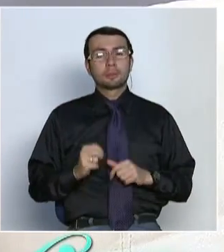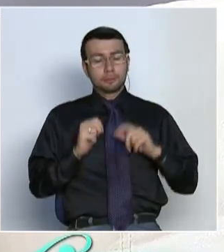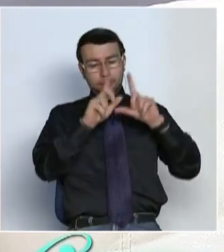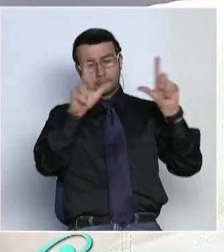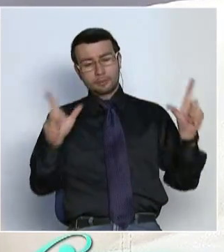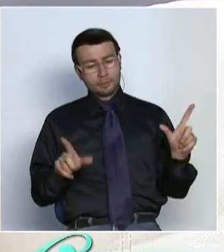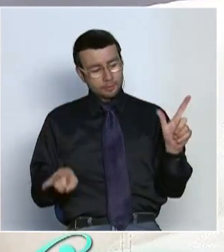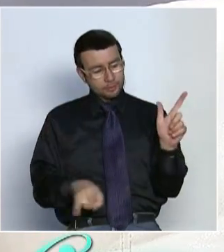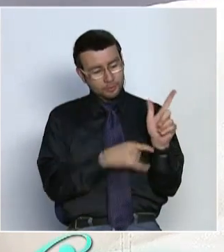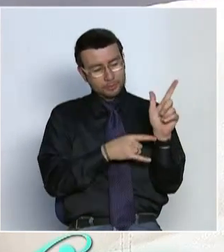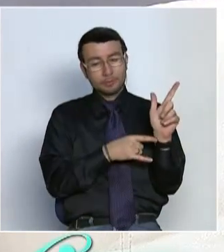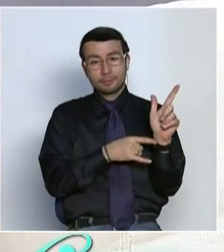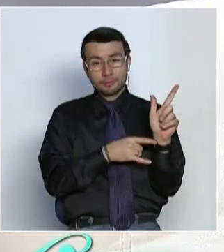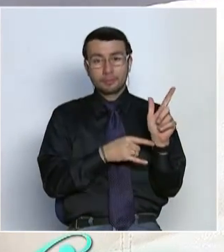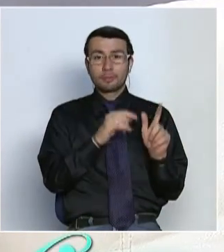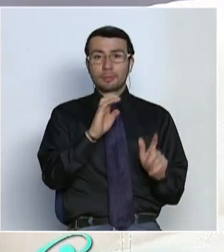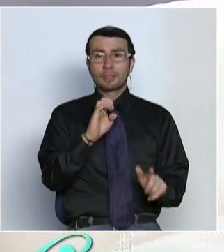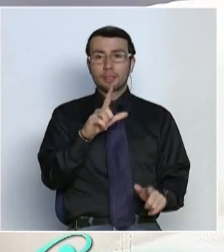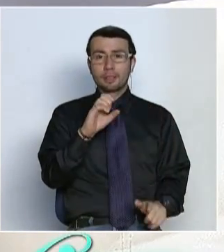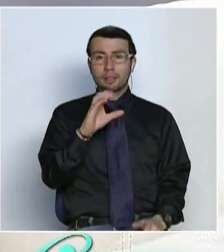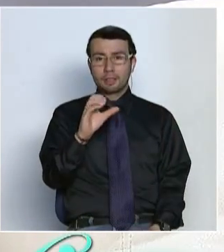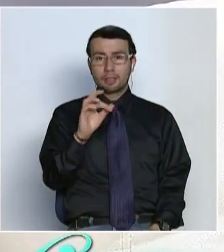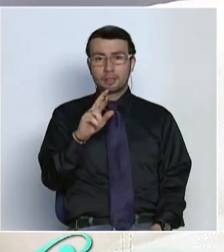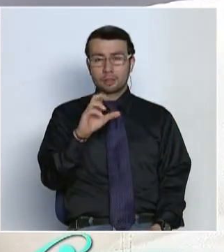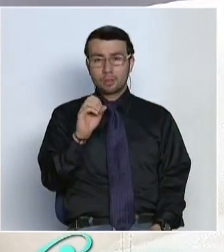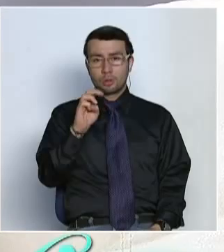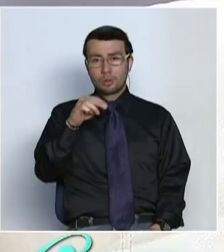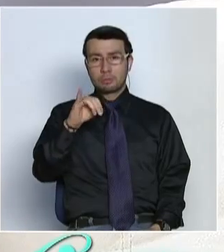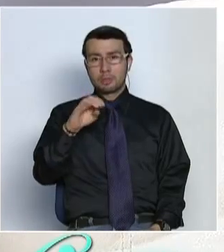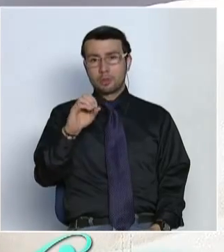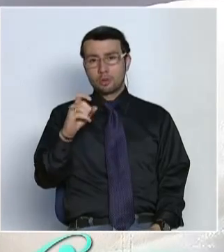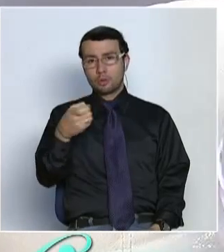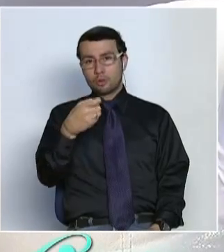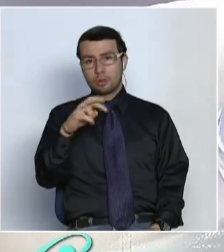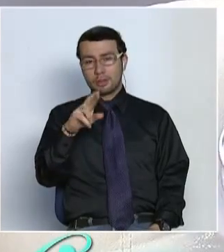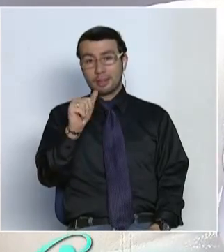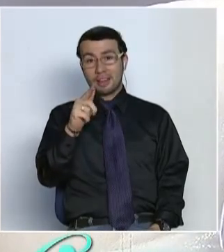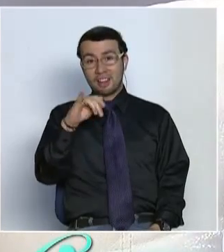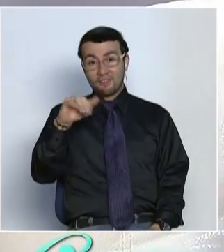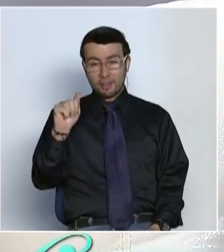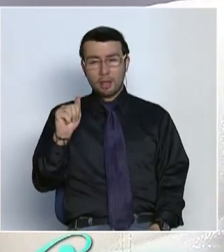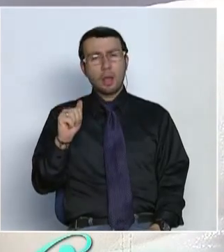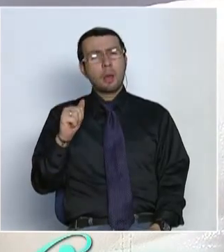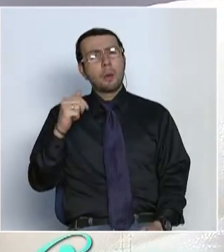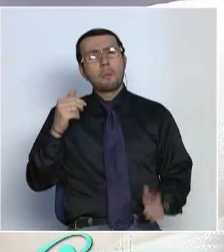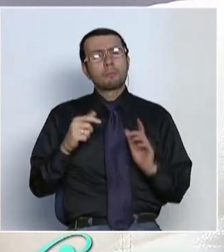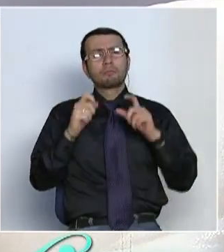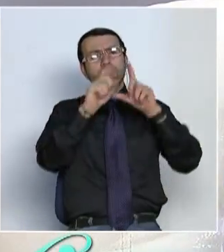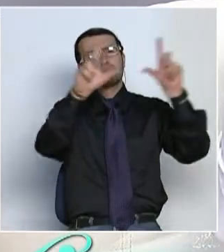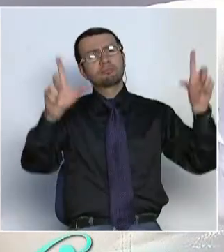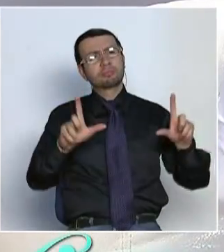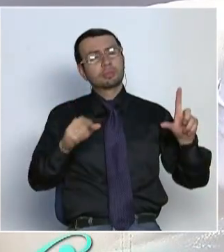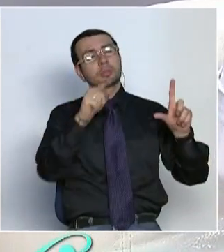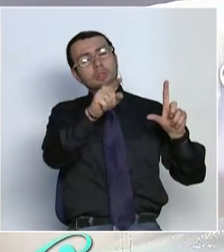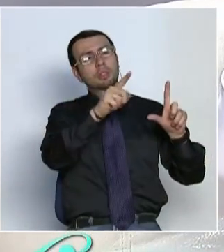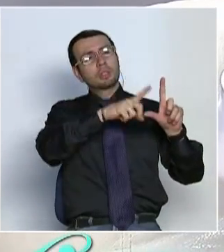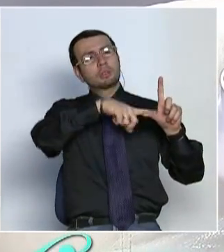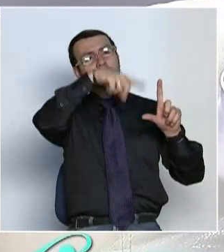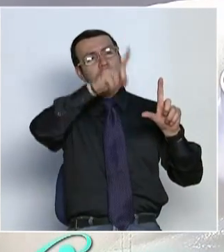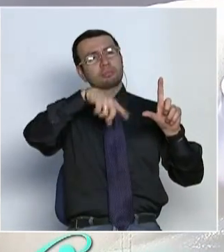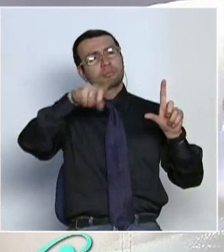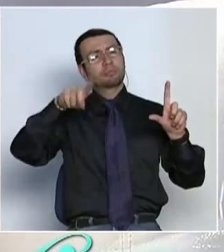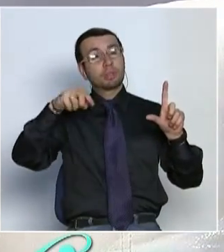electromiografía. Es un estudio que nos muestra cómo es la conducción eléctrica